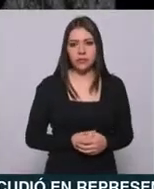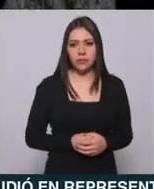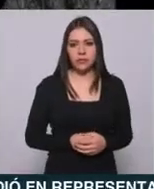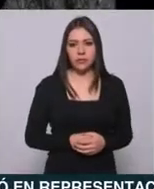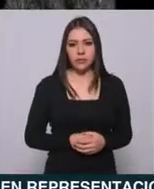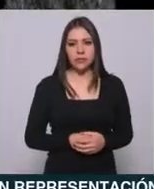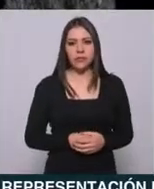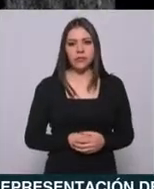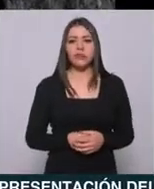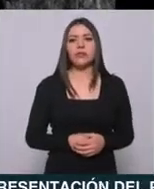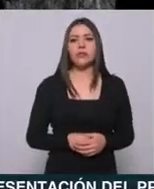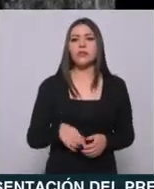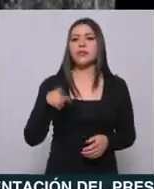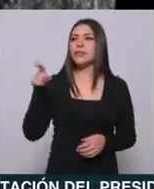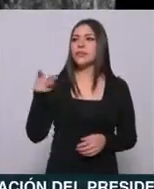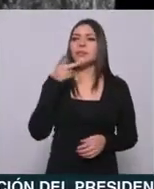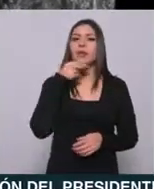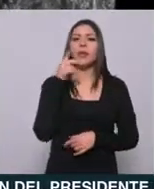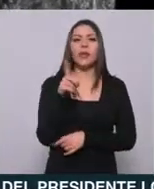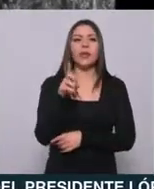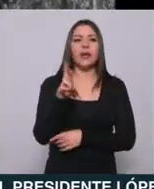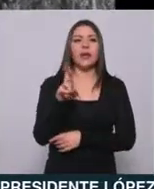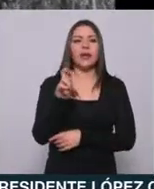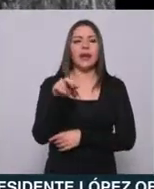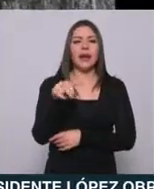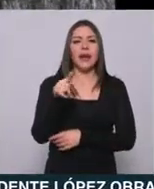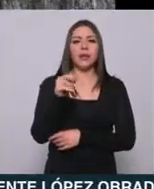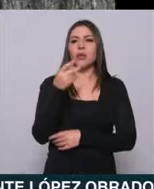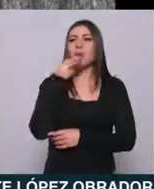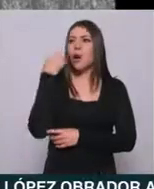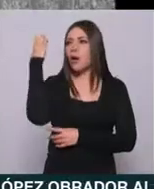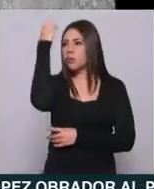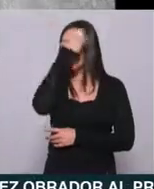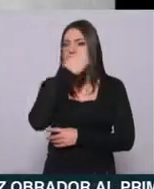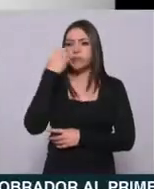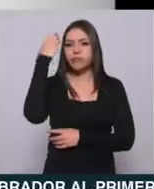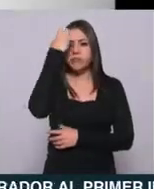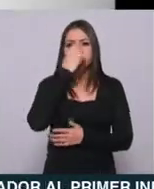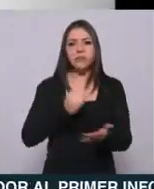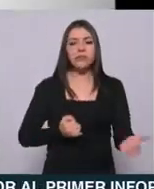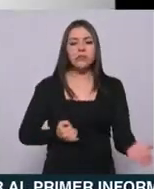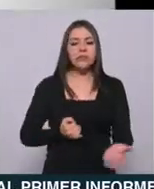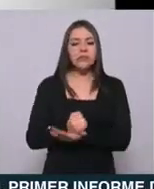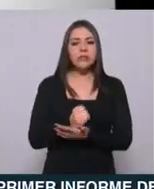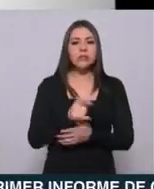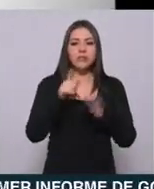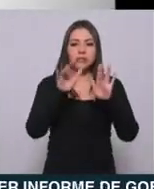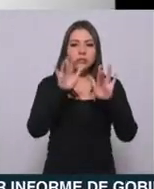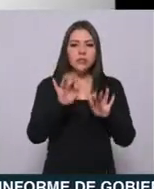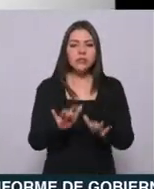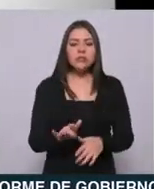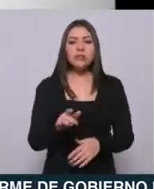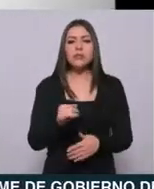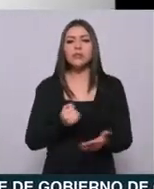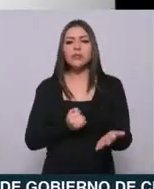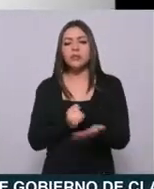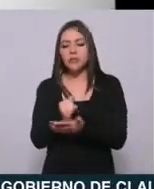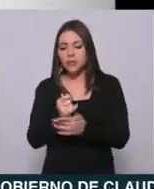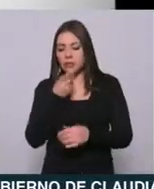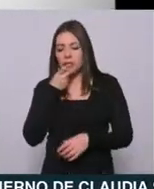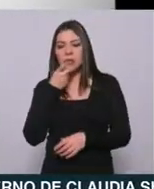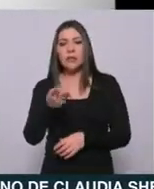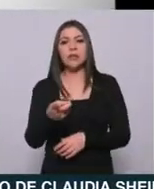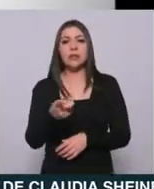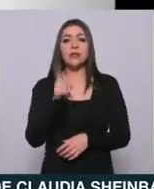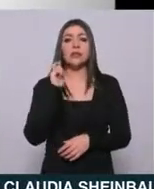Nos dan un dictamen por parte del doctor Renato Berrón Ruiz, en el cual estipula él o dictamina que